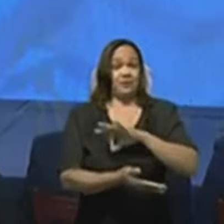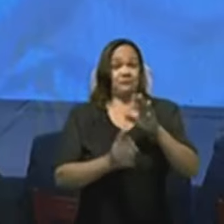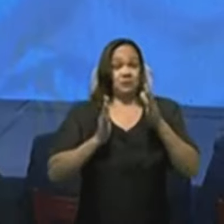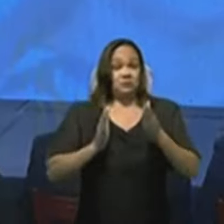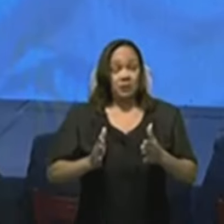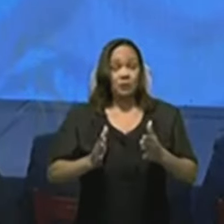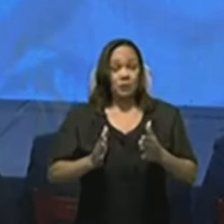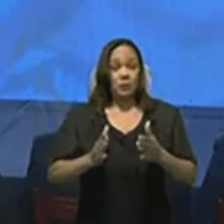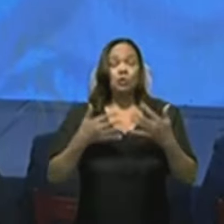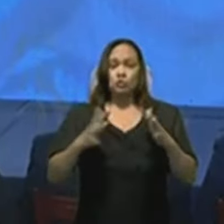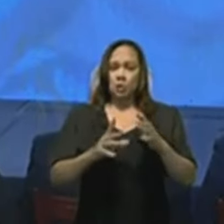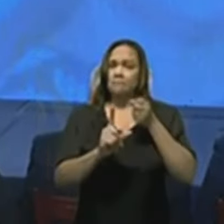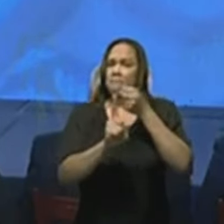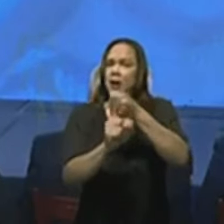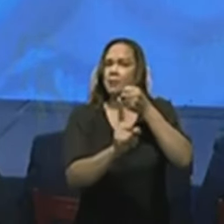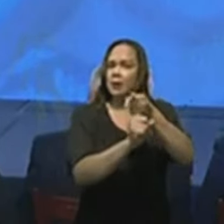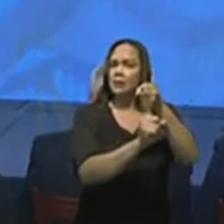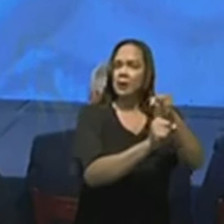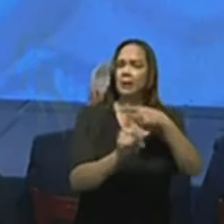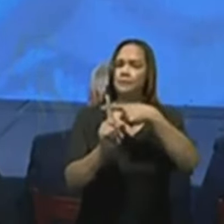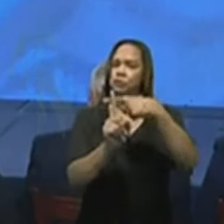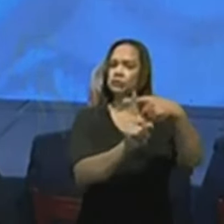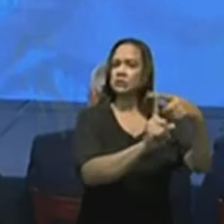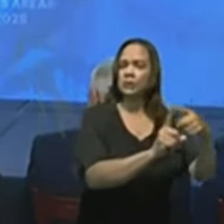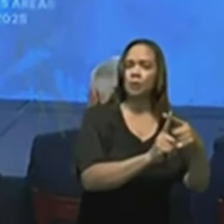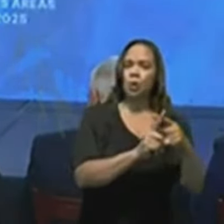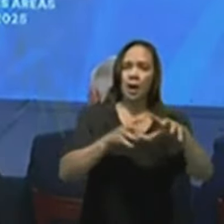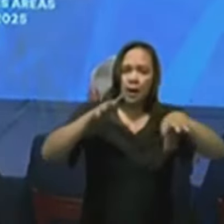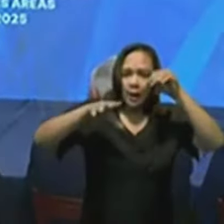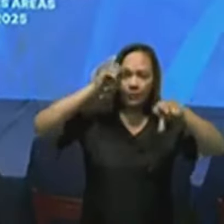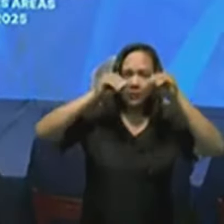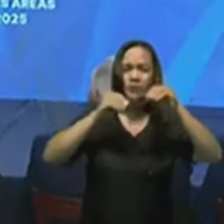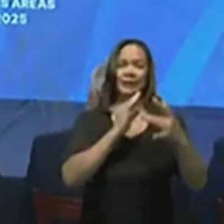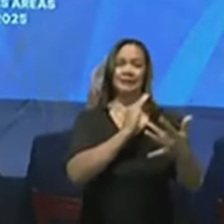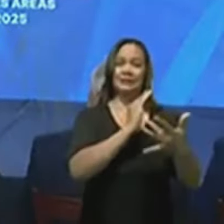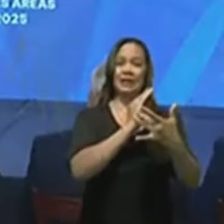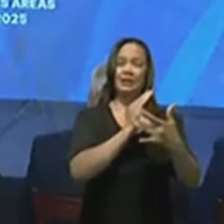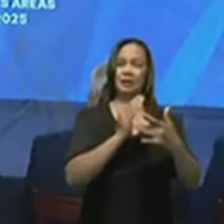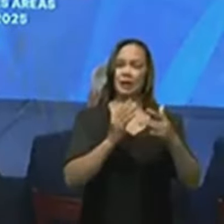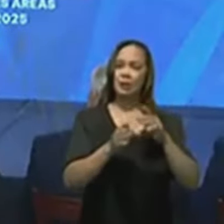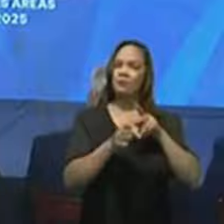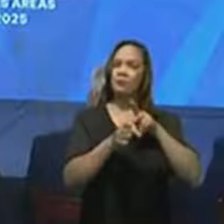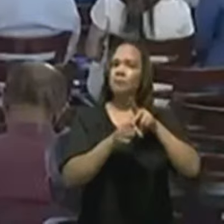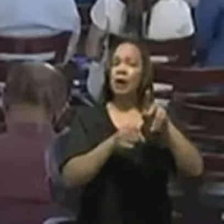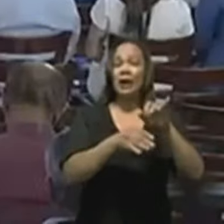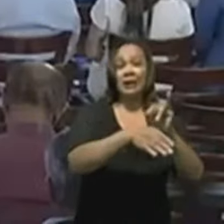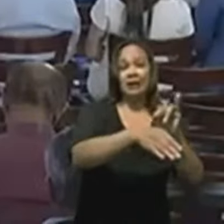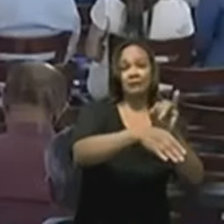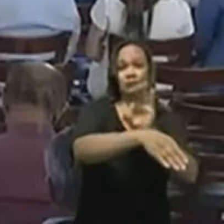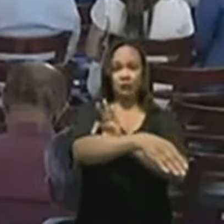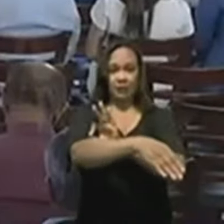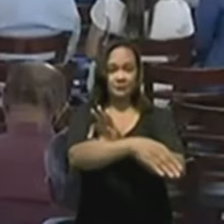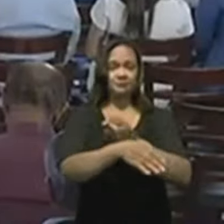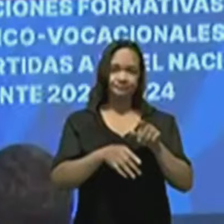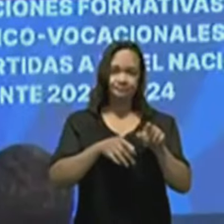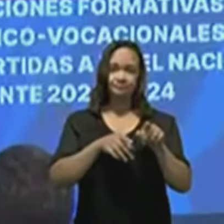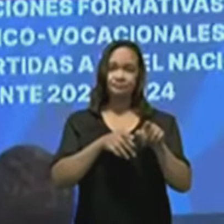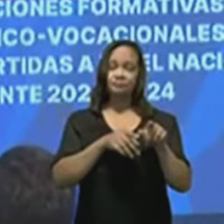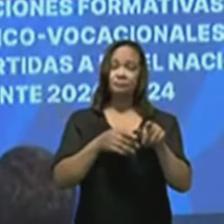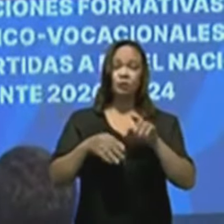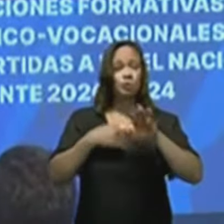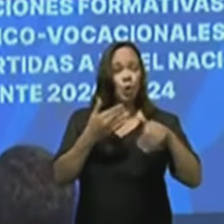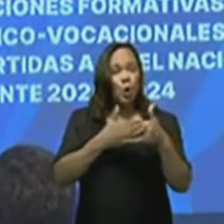Fredy Ahí está en pantalla 142 292 que han sido desafiliados lo cual es un buen punto de